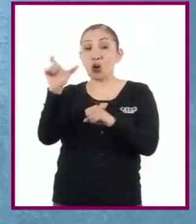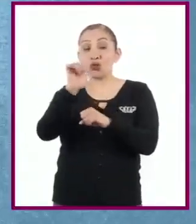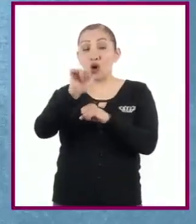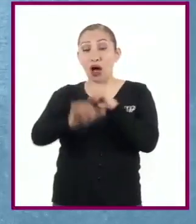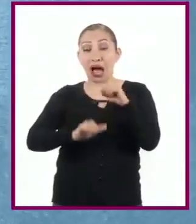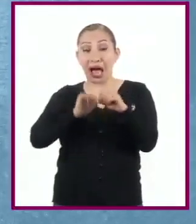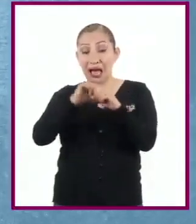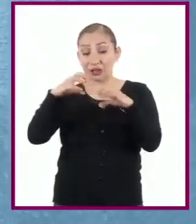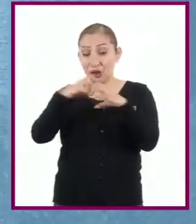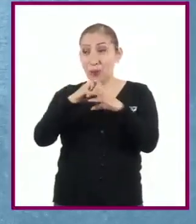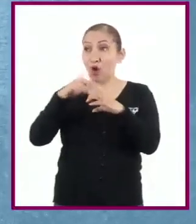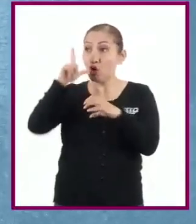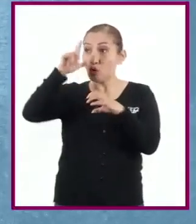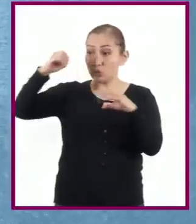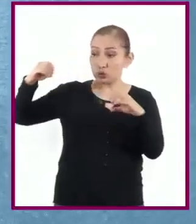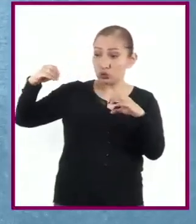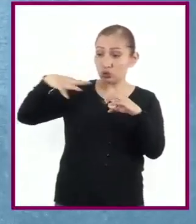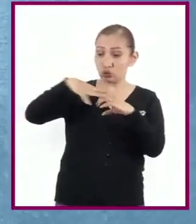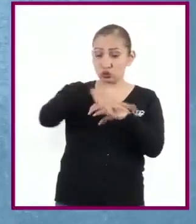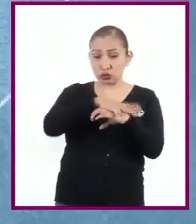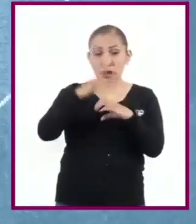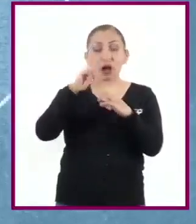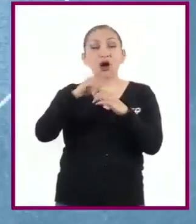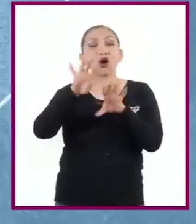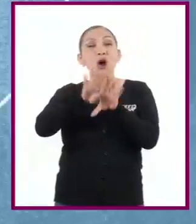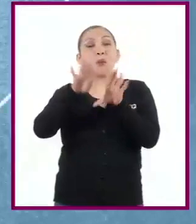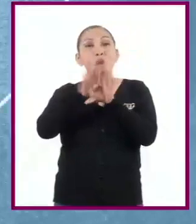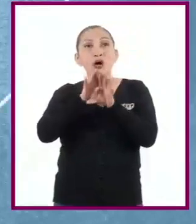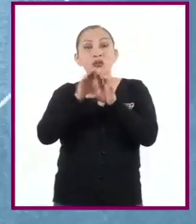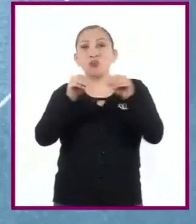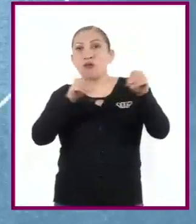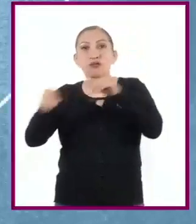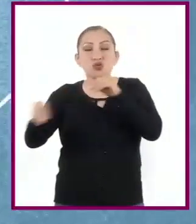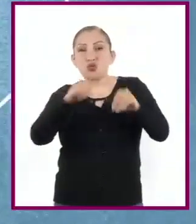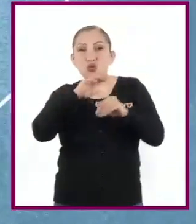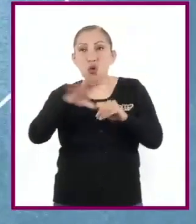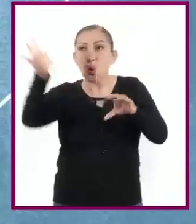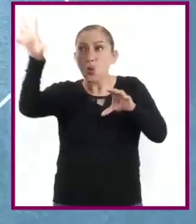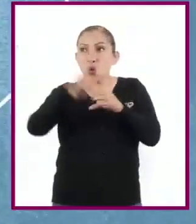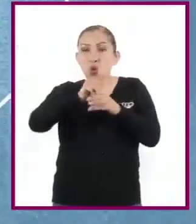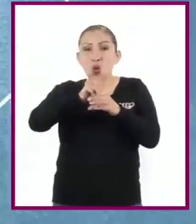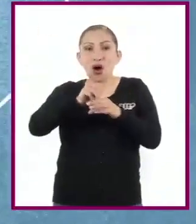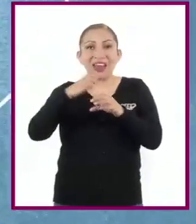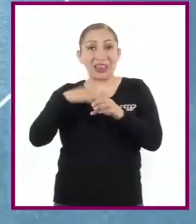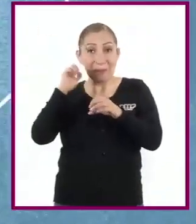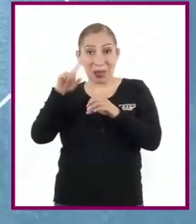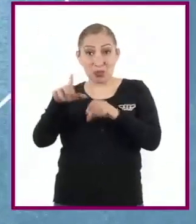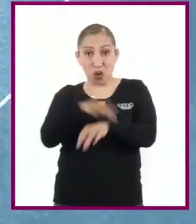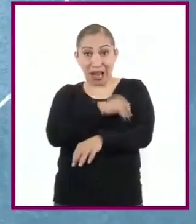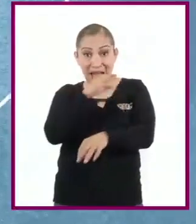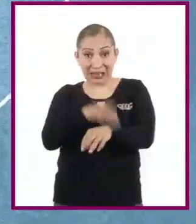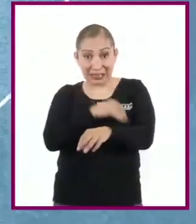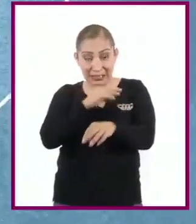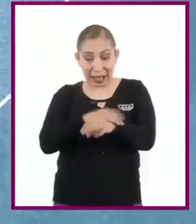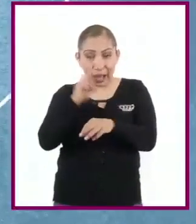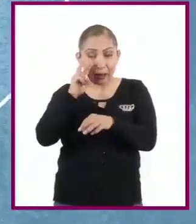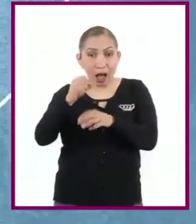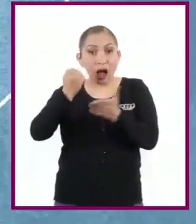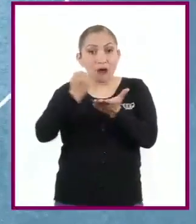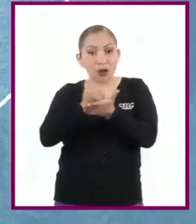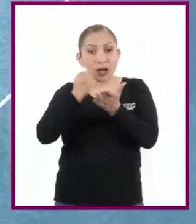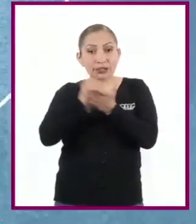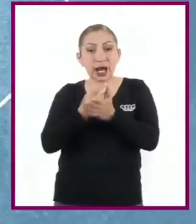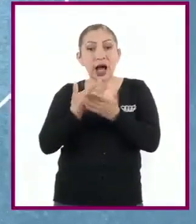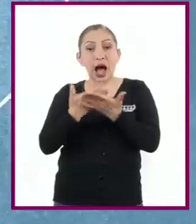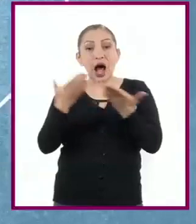átomo recibía energía del exterior, entraba en un estado de excitación y absorbía cierta cantidad de esa energía, lo que lo obligaba